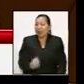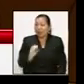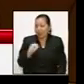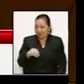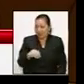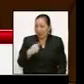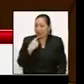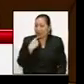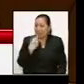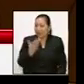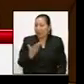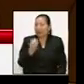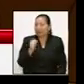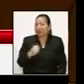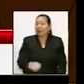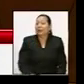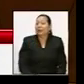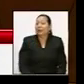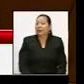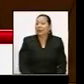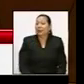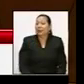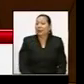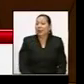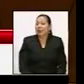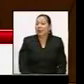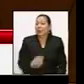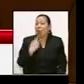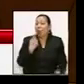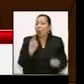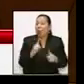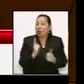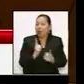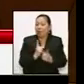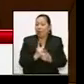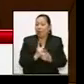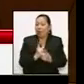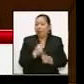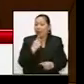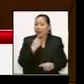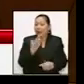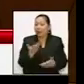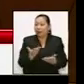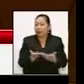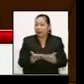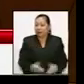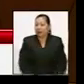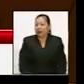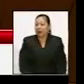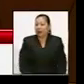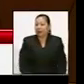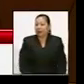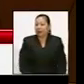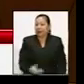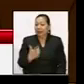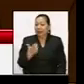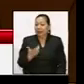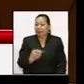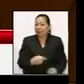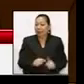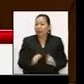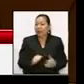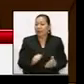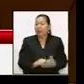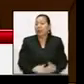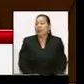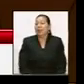Lo declaré, por supuesto, lo declaré en la citación que me han hecho, en la manifestación que me tomaron la inspectoría, me preguntaron